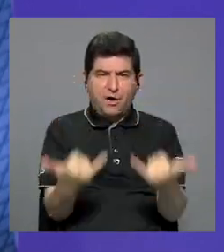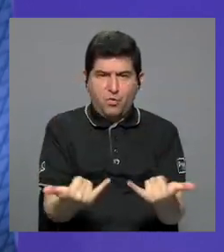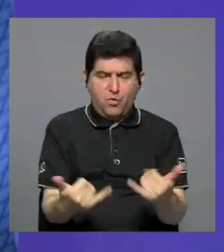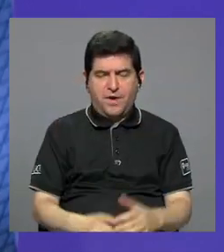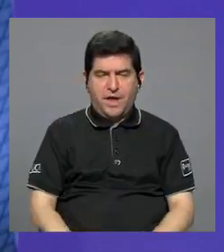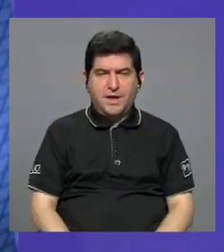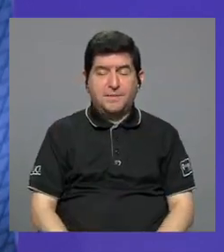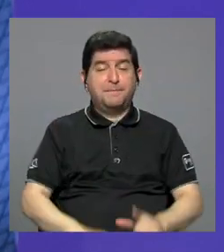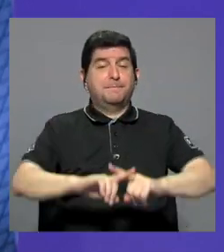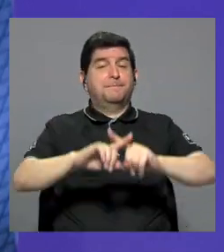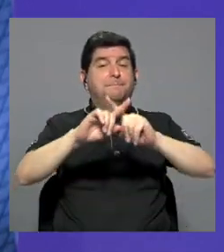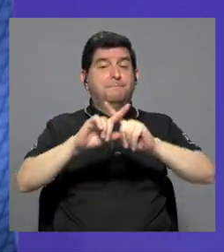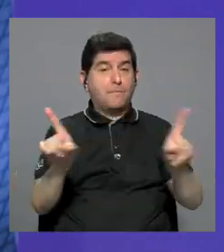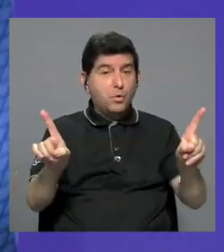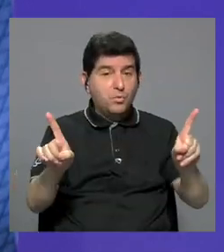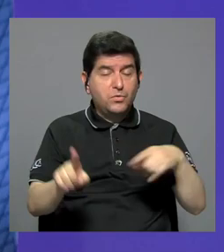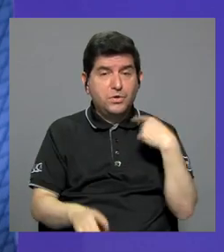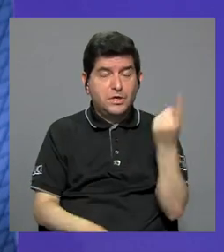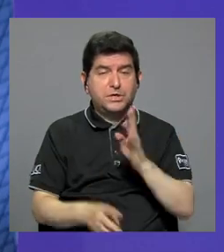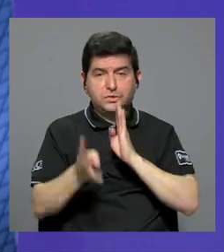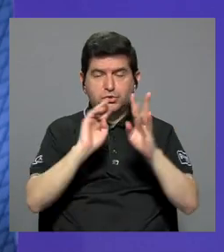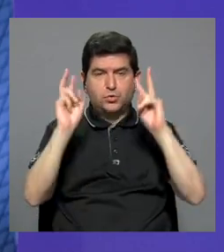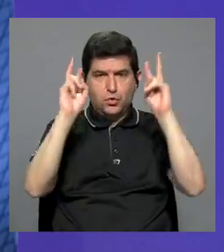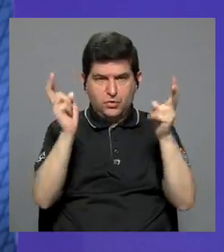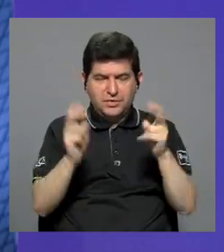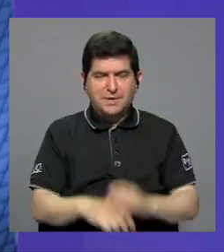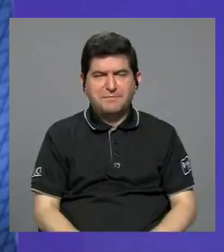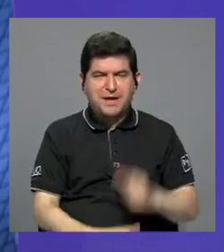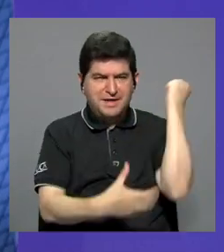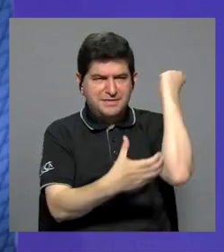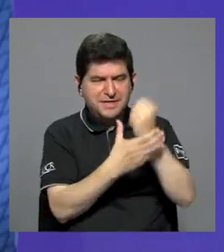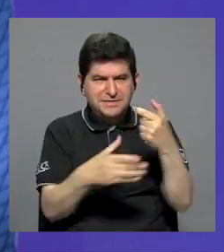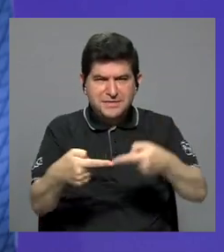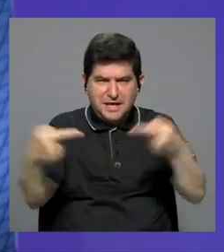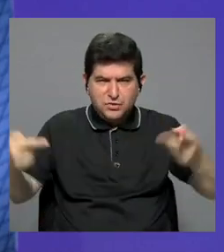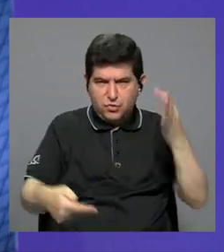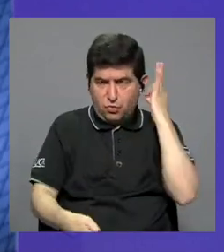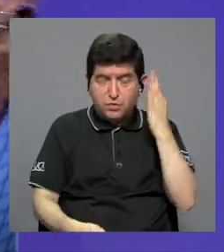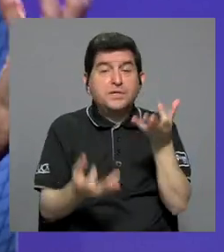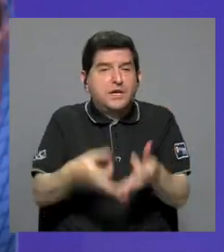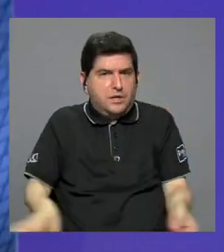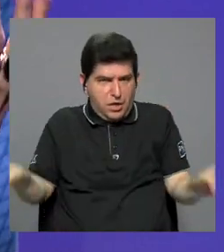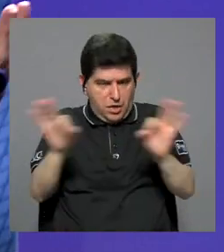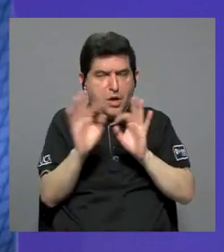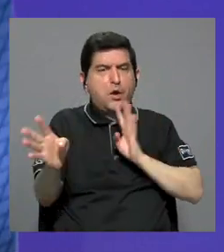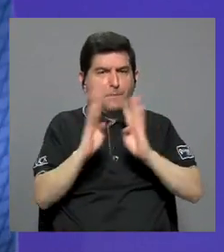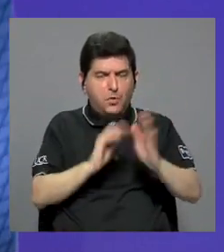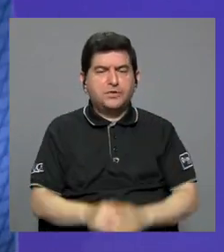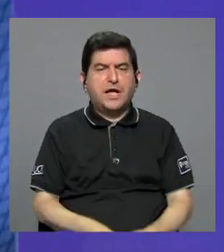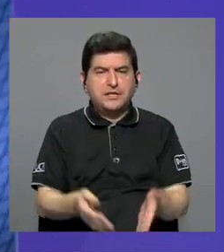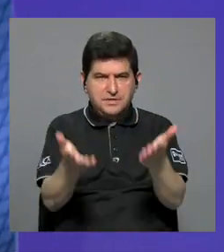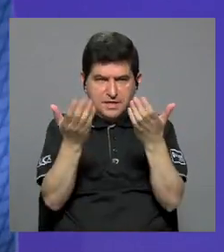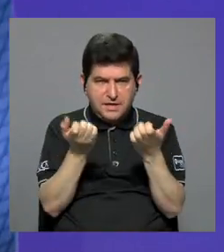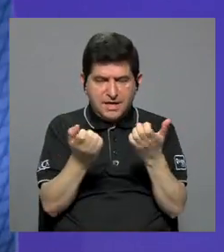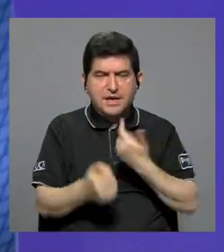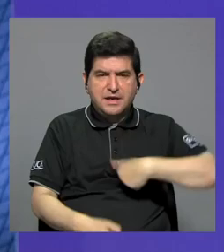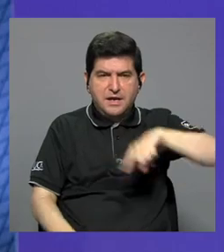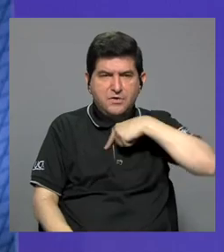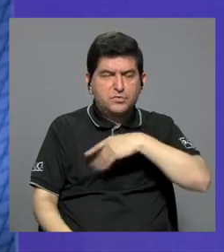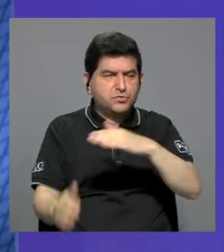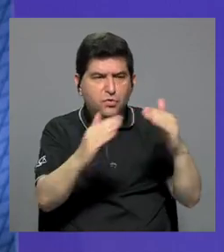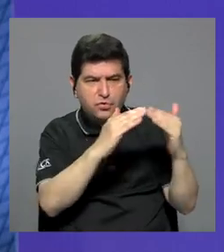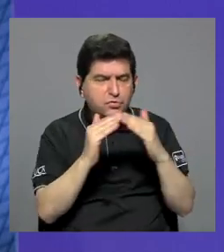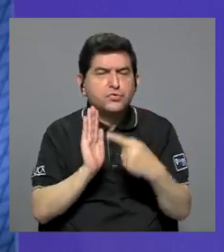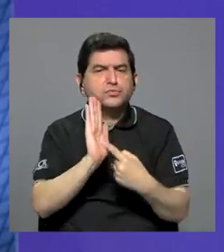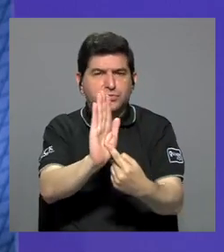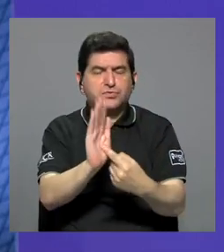es muy distinto a solo hablar el tema del feminicidio, que es importante hablarlo, que nosotros queremos girar la obra en comunidades